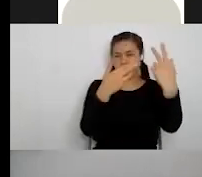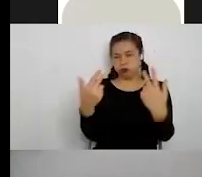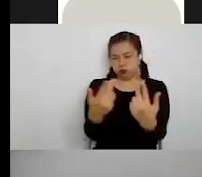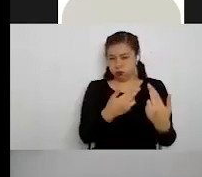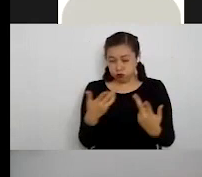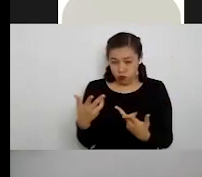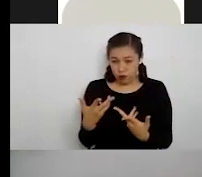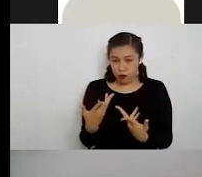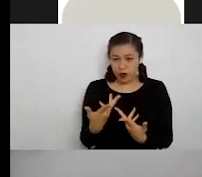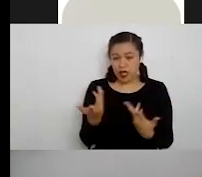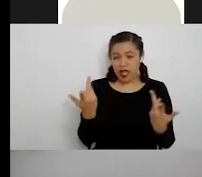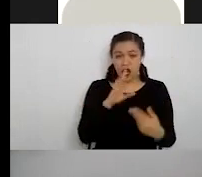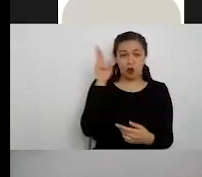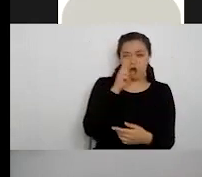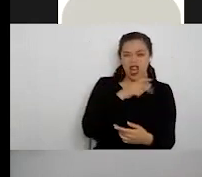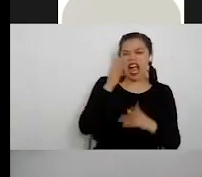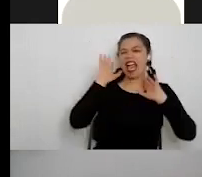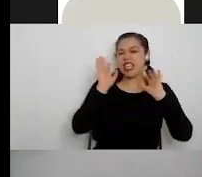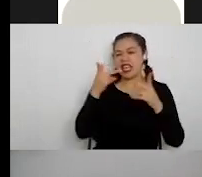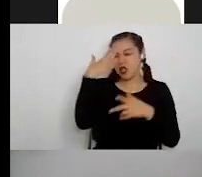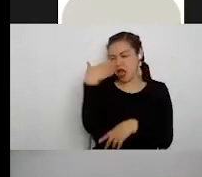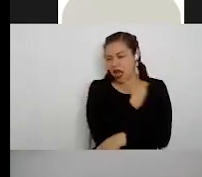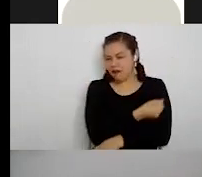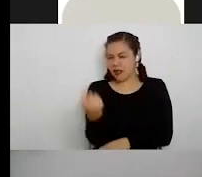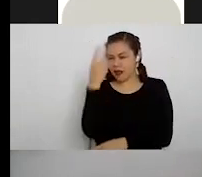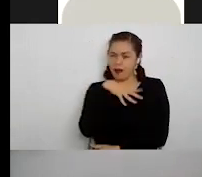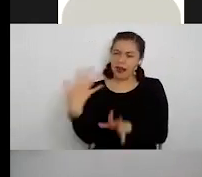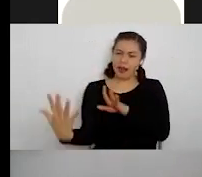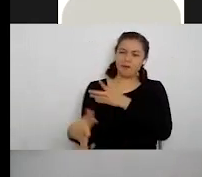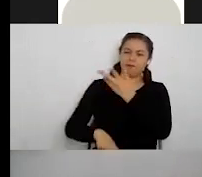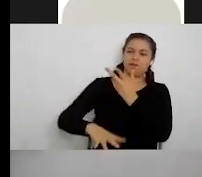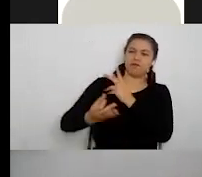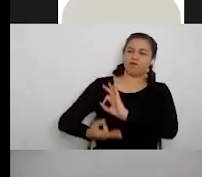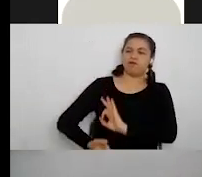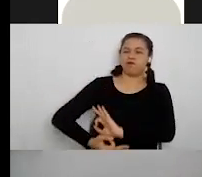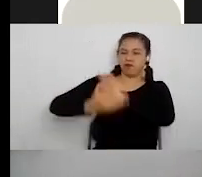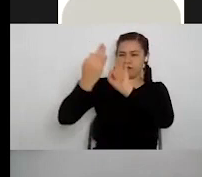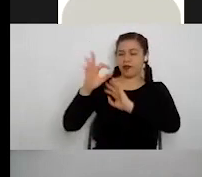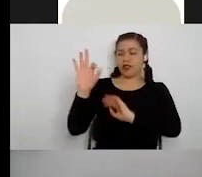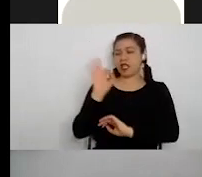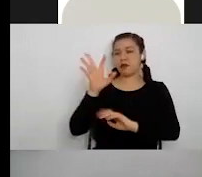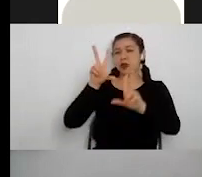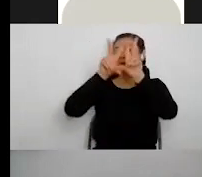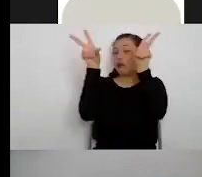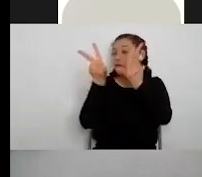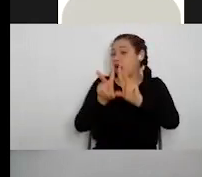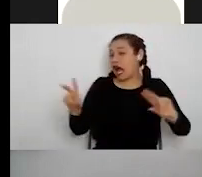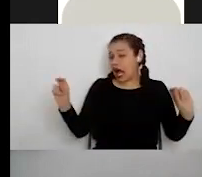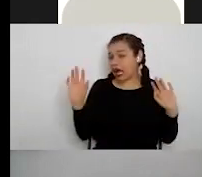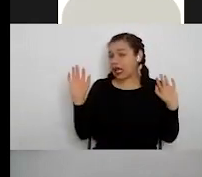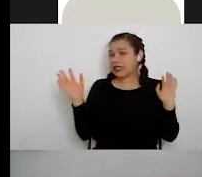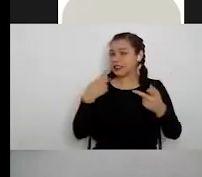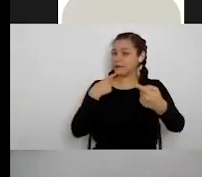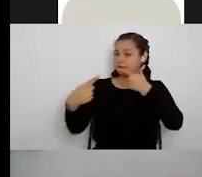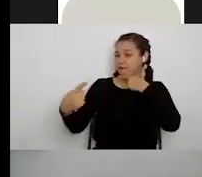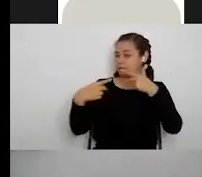que eso va a mermar mucho la capacidad de Ucrania y pudiera negociar una paz favorable para ellos. Pero bueno, eso